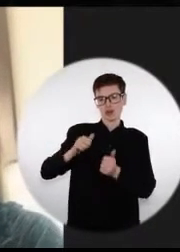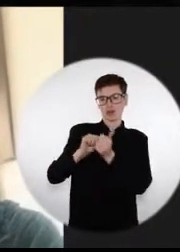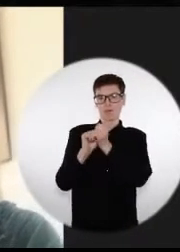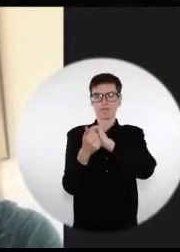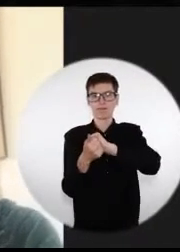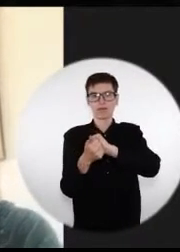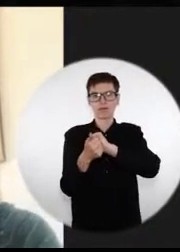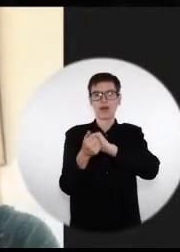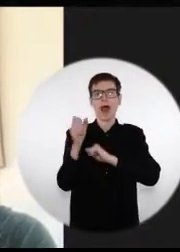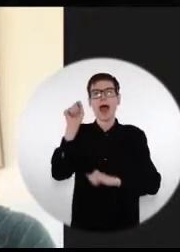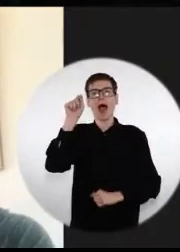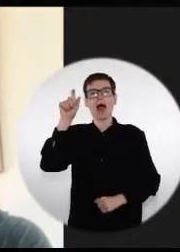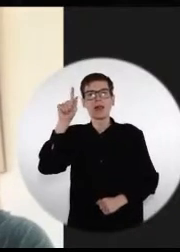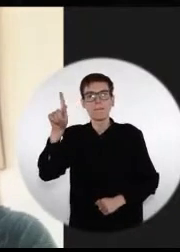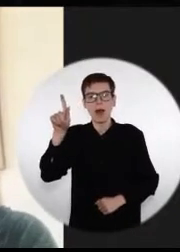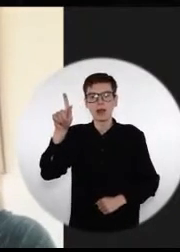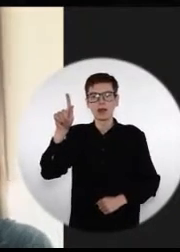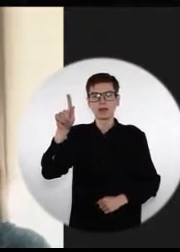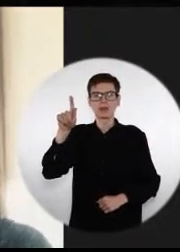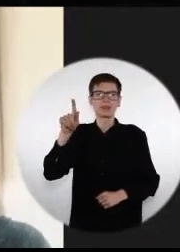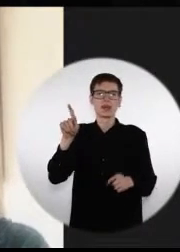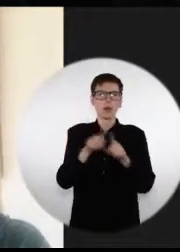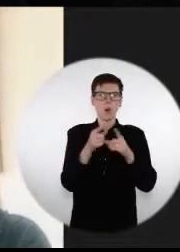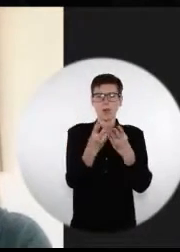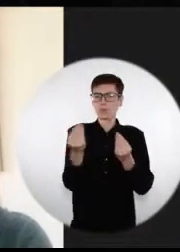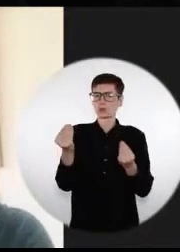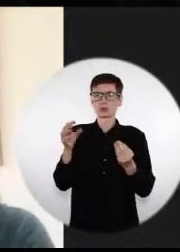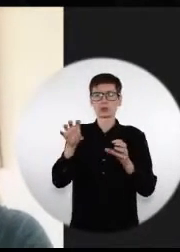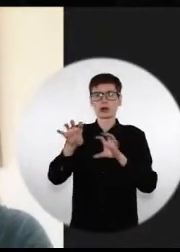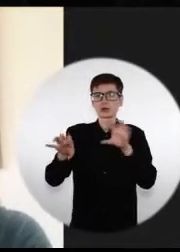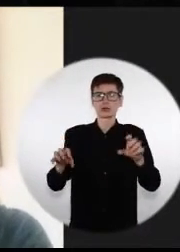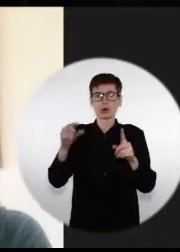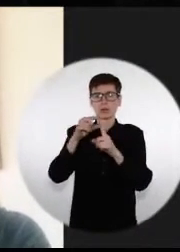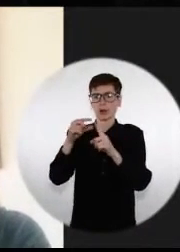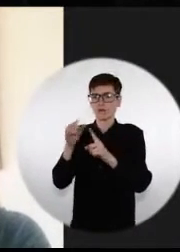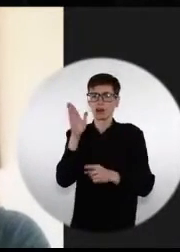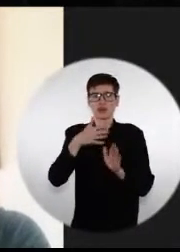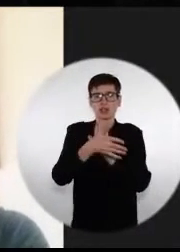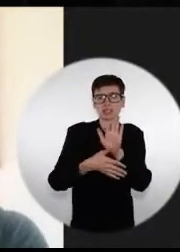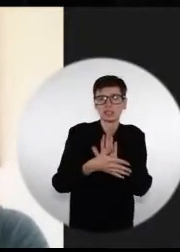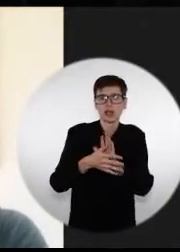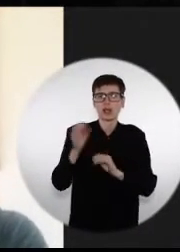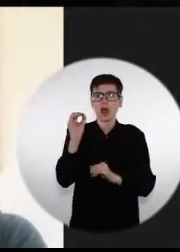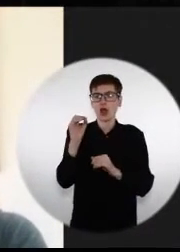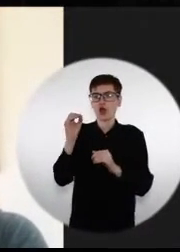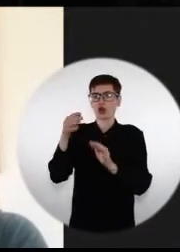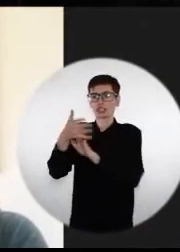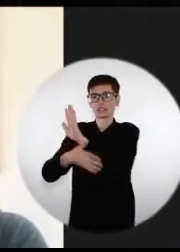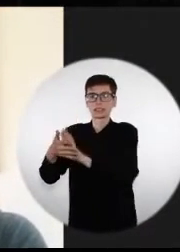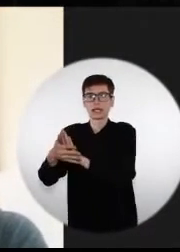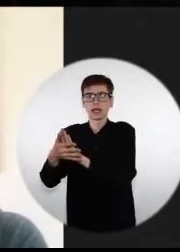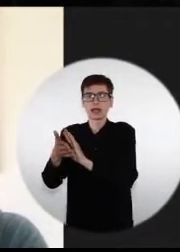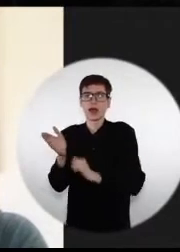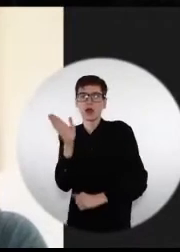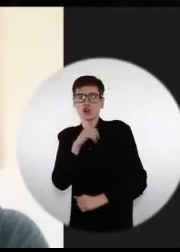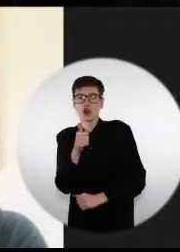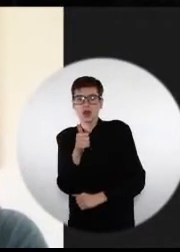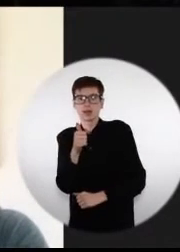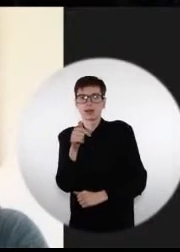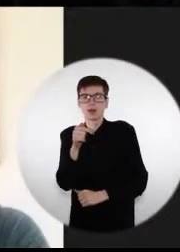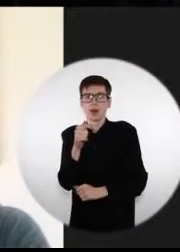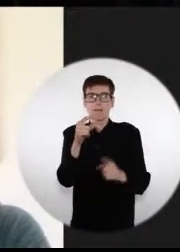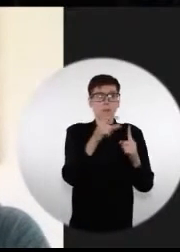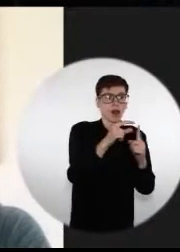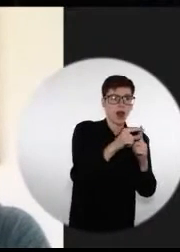como que pretende traducir algo del chino al no sea el alemán que es como el como hay muchas cosas de